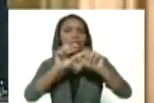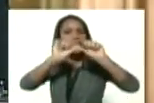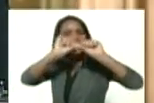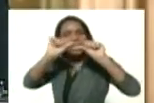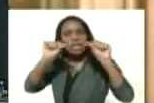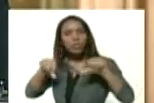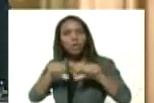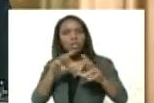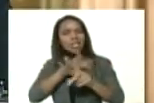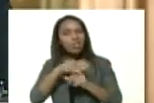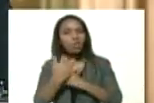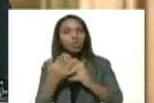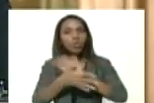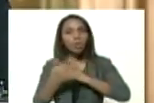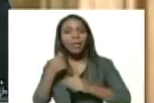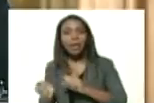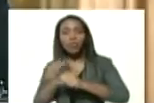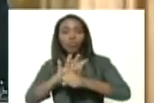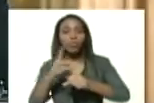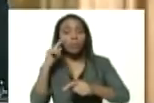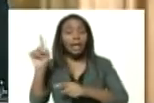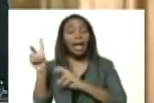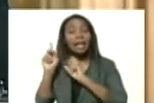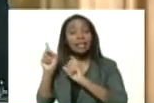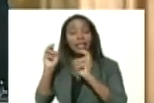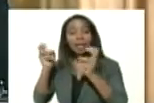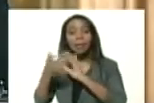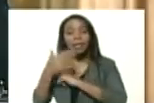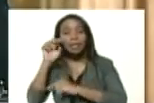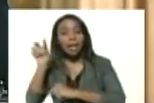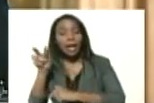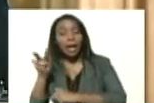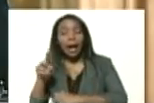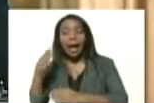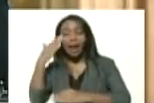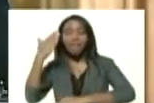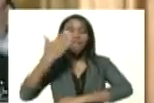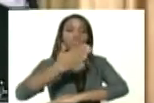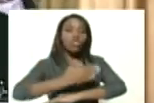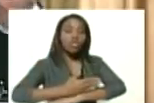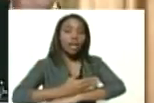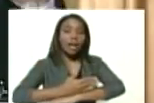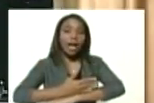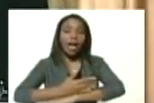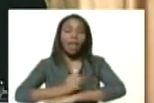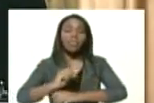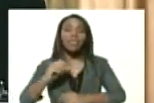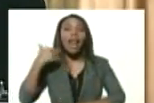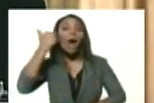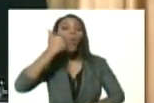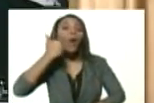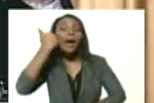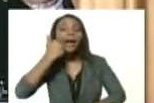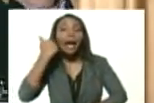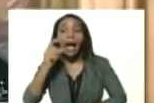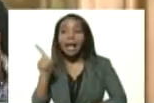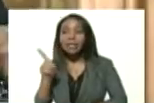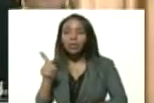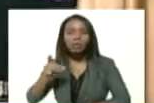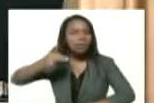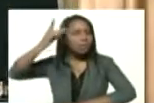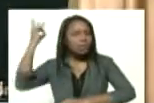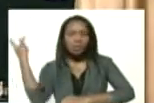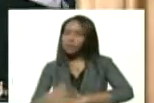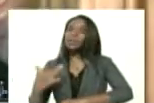coronavirus porque la situación del coronavirus en la frontera de la guajira es crítica